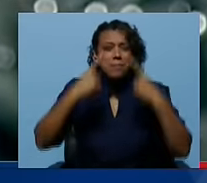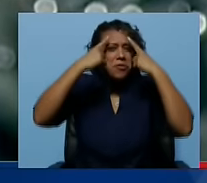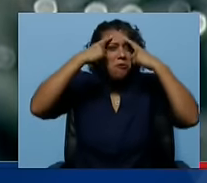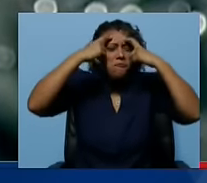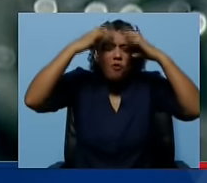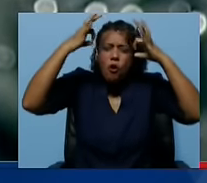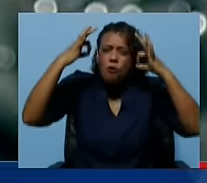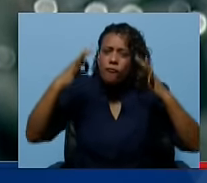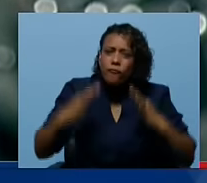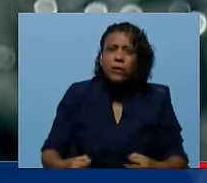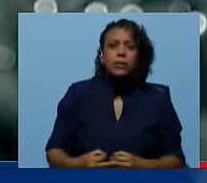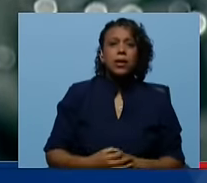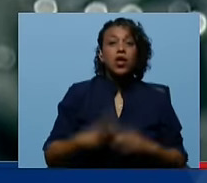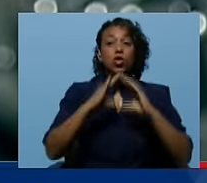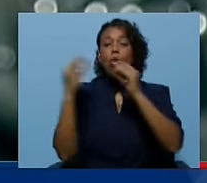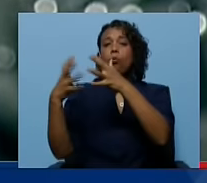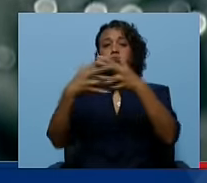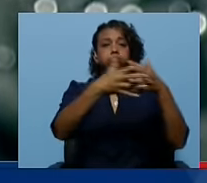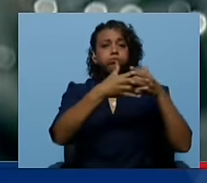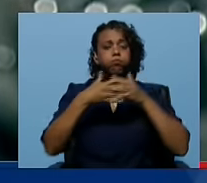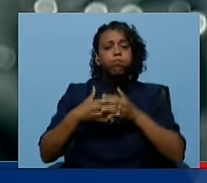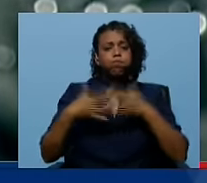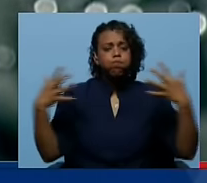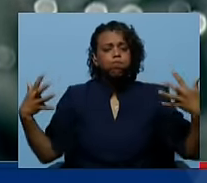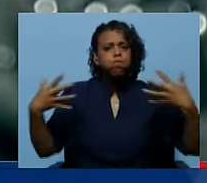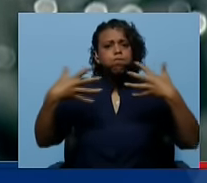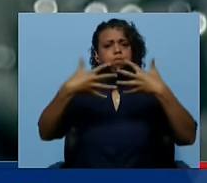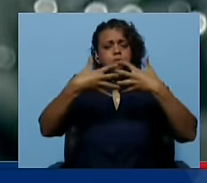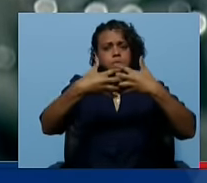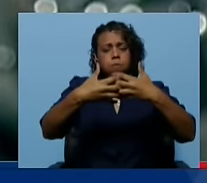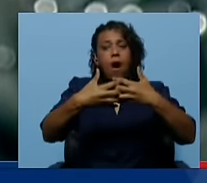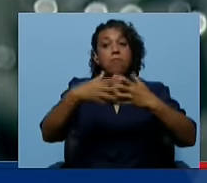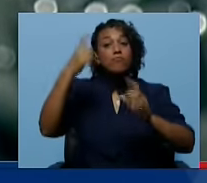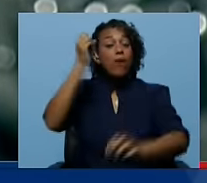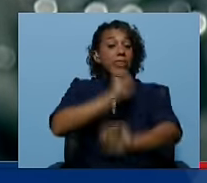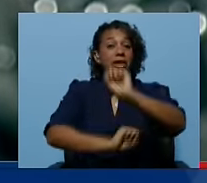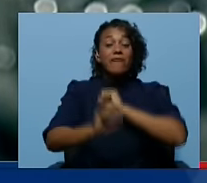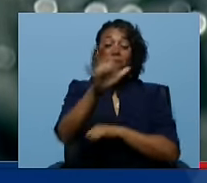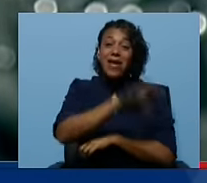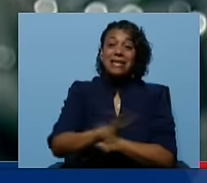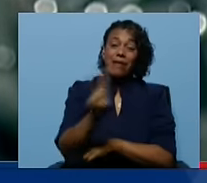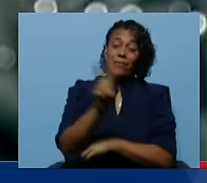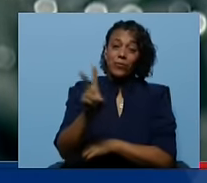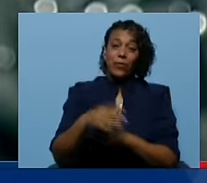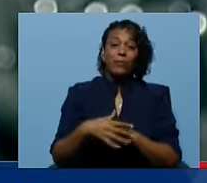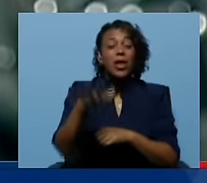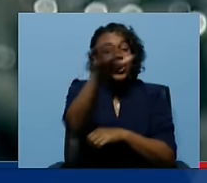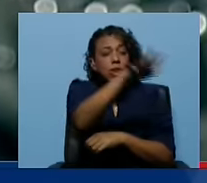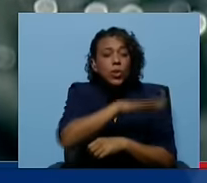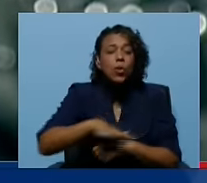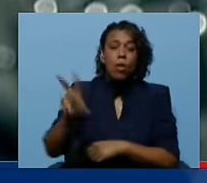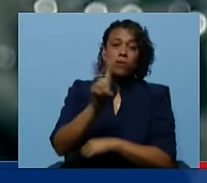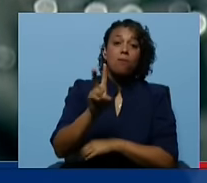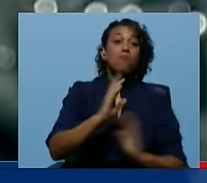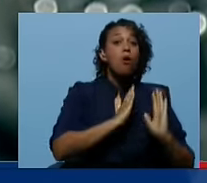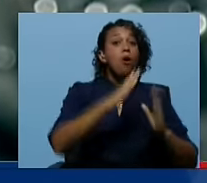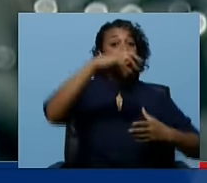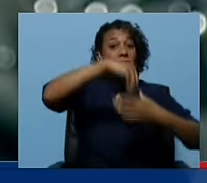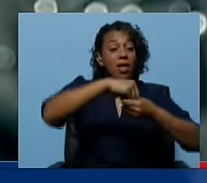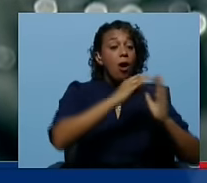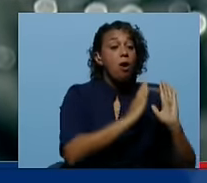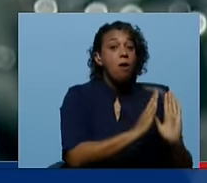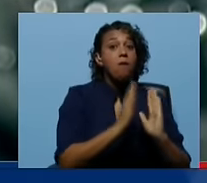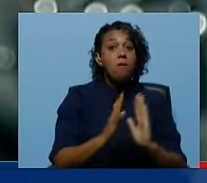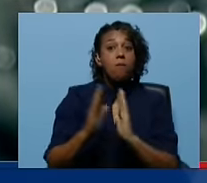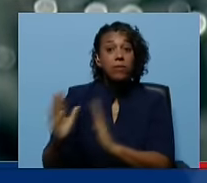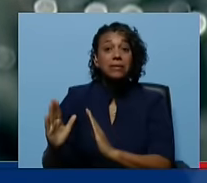profesionales, y todos unidos y fusionados por la defensa de la patria, por el orden interno de la patria y